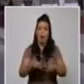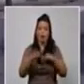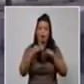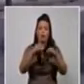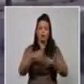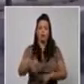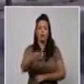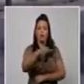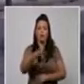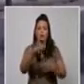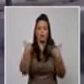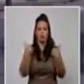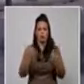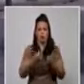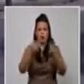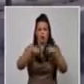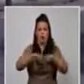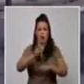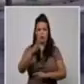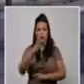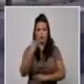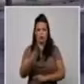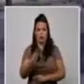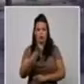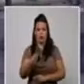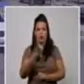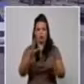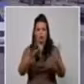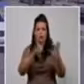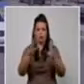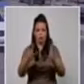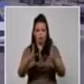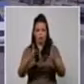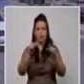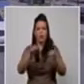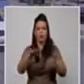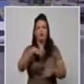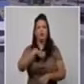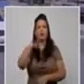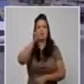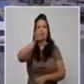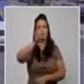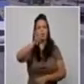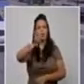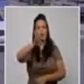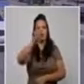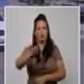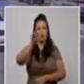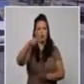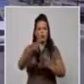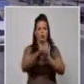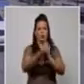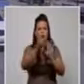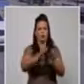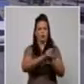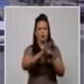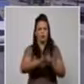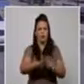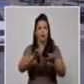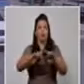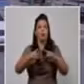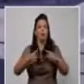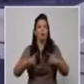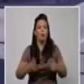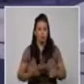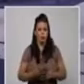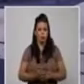en esta tercera oleada, Majagua acumula 59 pacientes con la COVID-19, cifra que supera con creces la